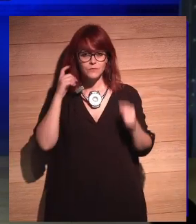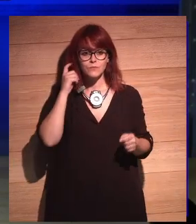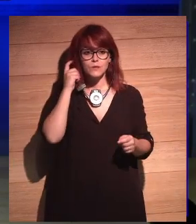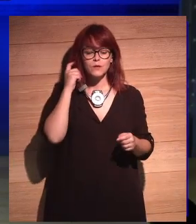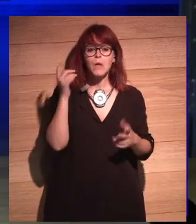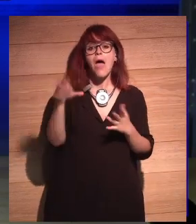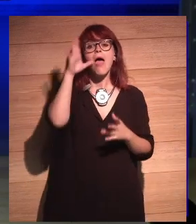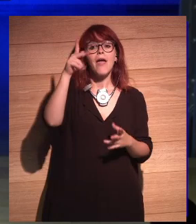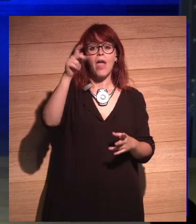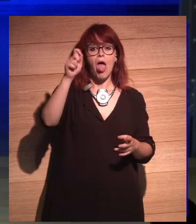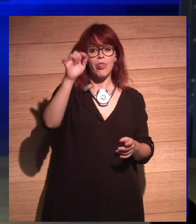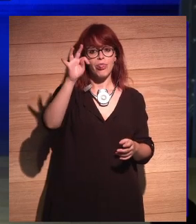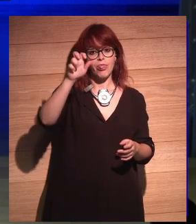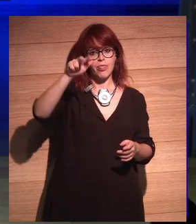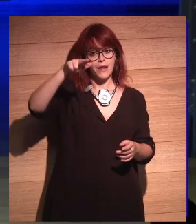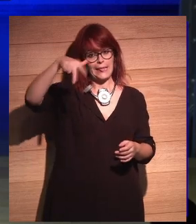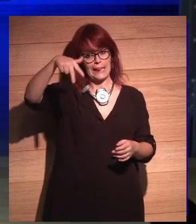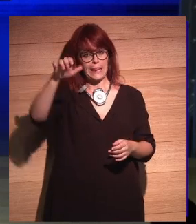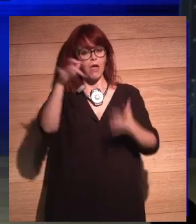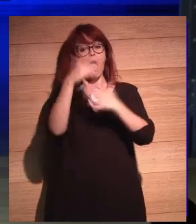no escuché a Catherine, que estuvo aquí ayer,